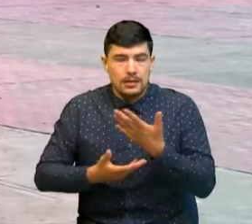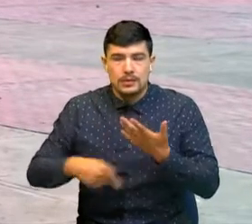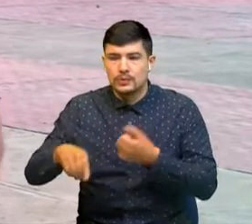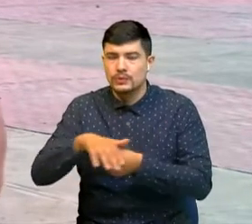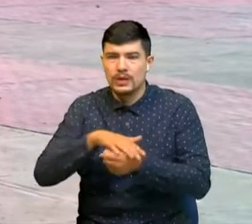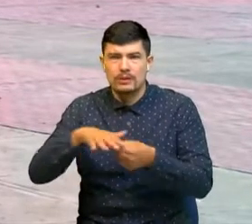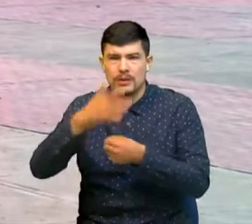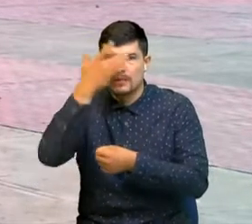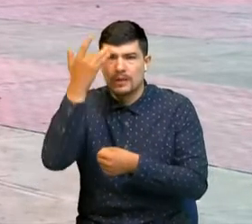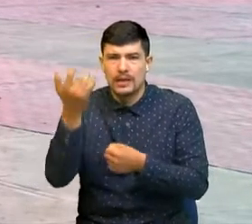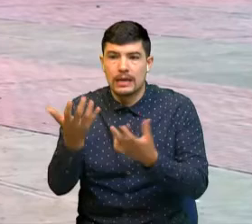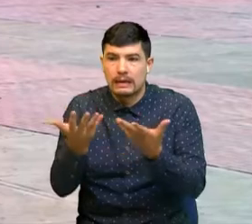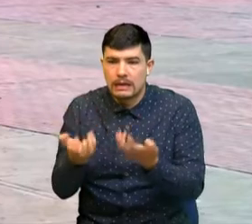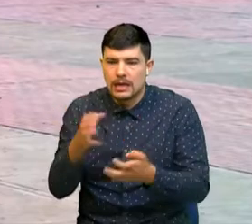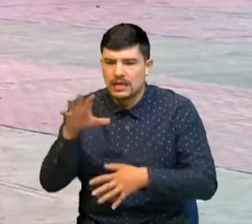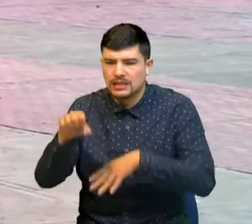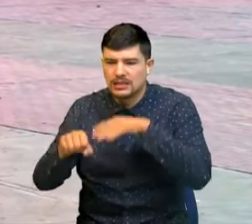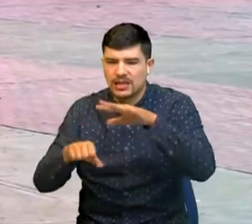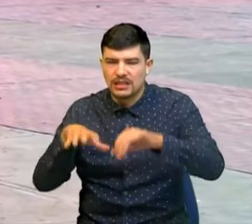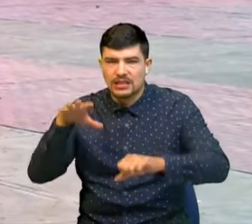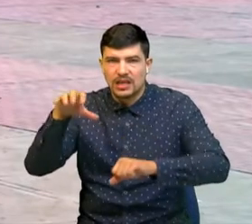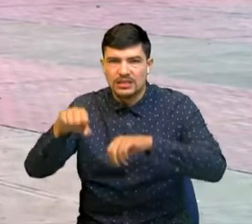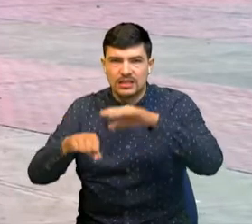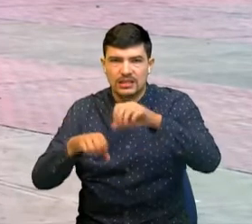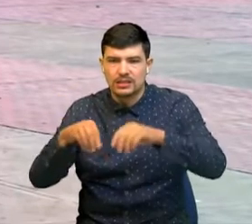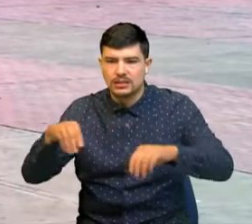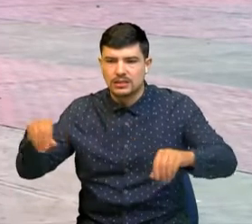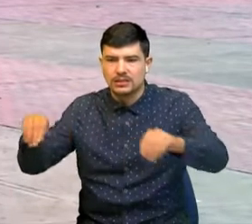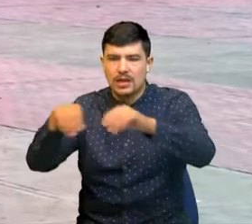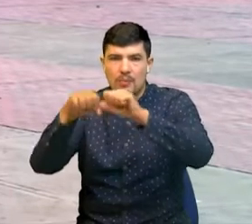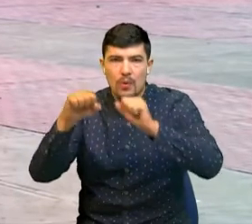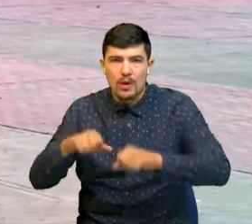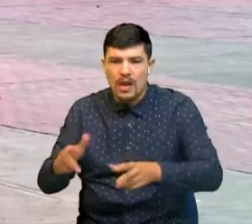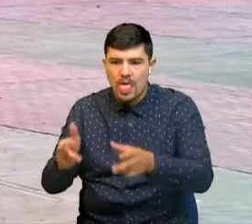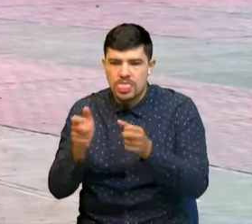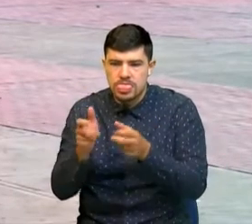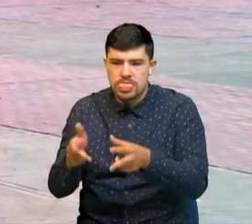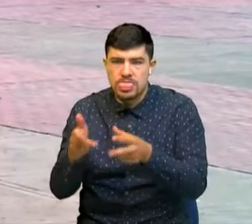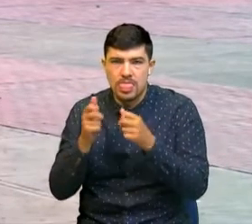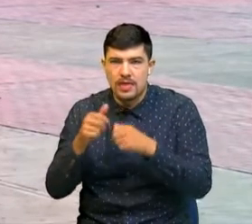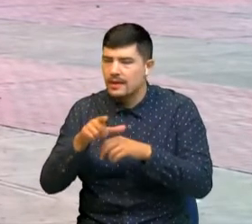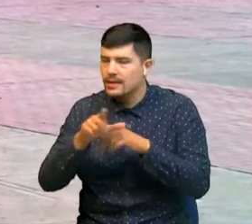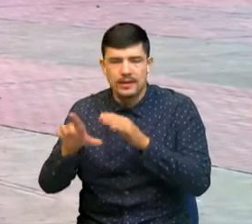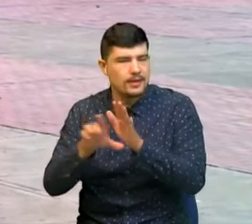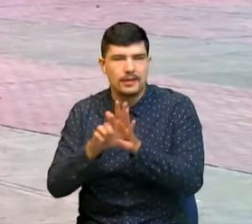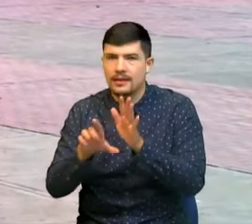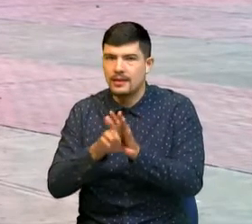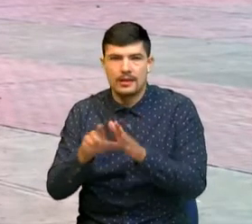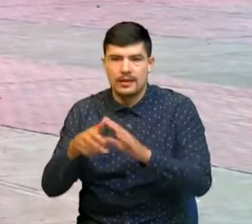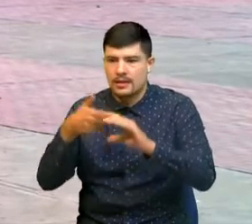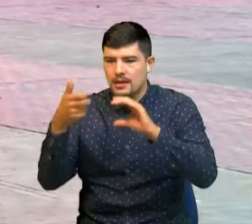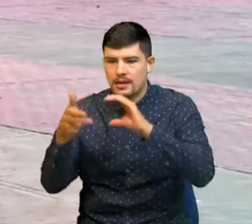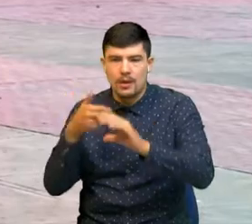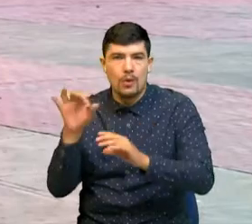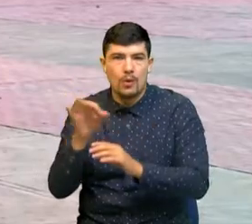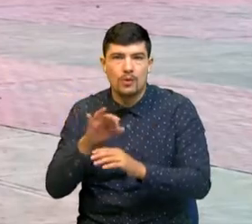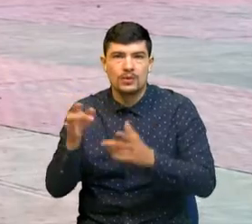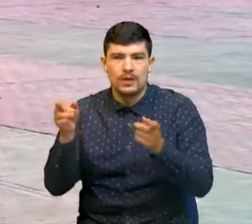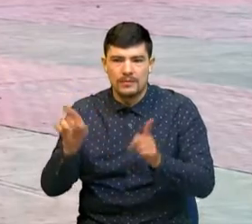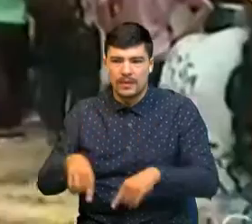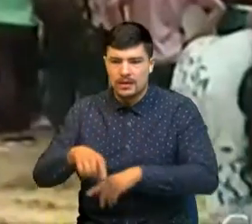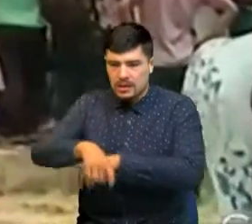por el querer apoderarse de sus territorios para poder explotarlos de manera de mineral y también